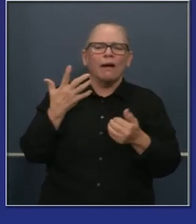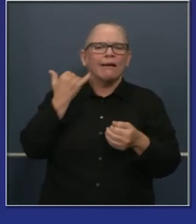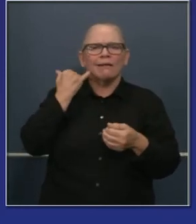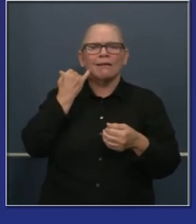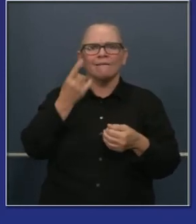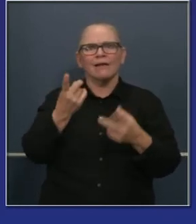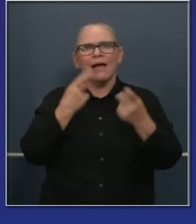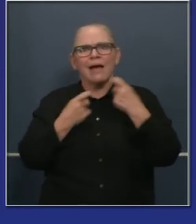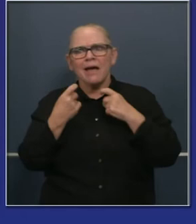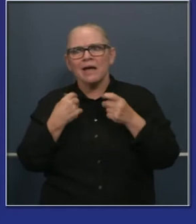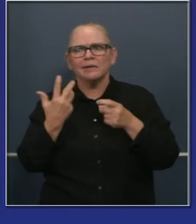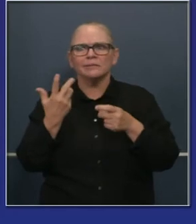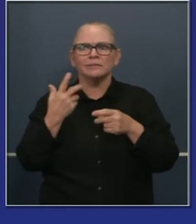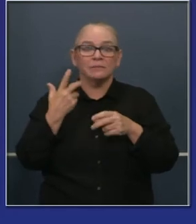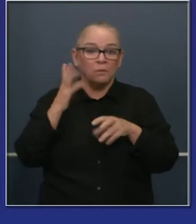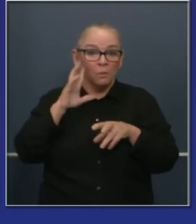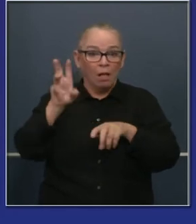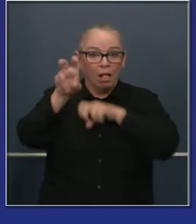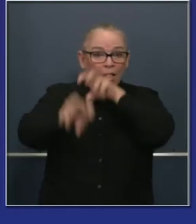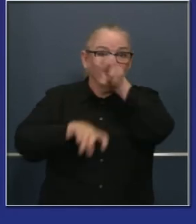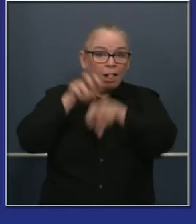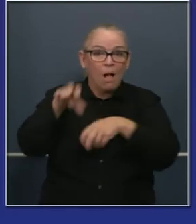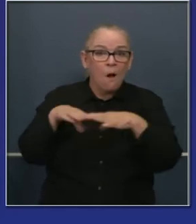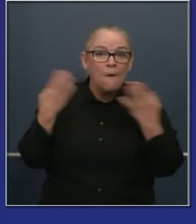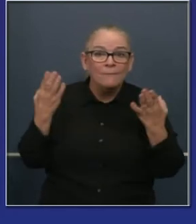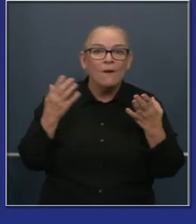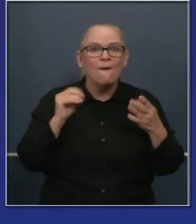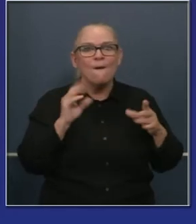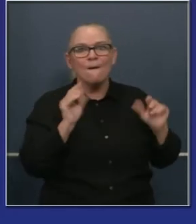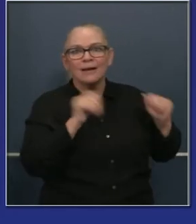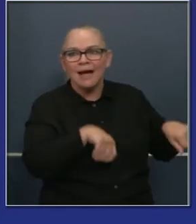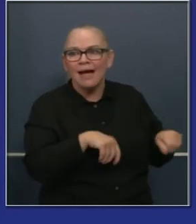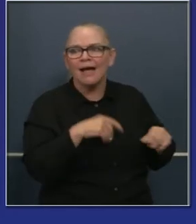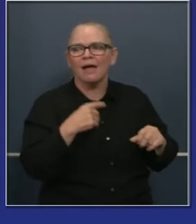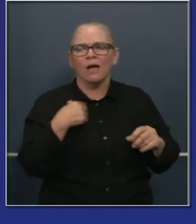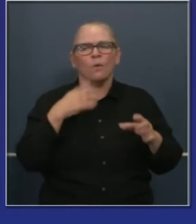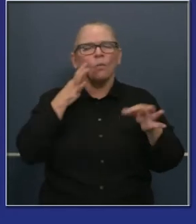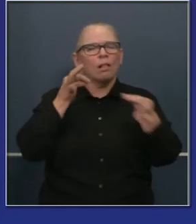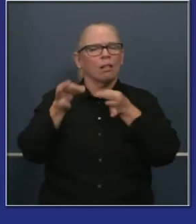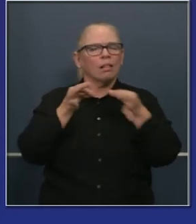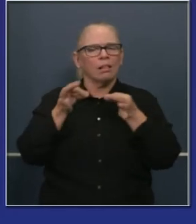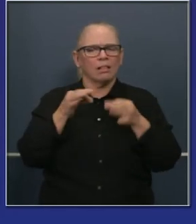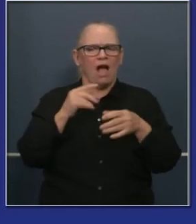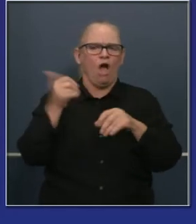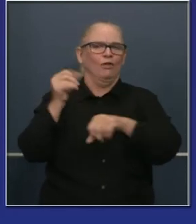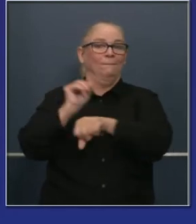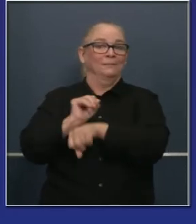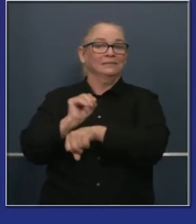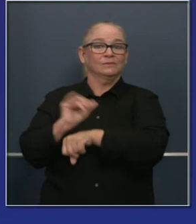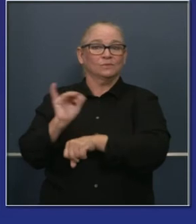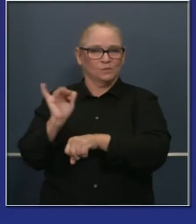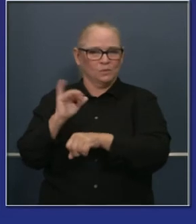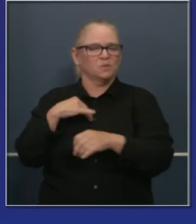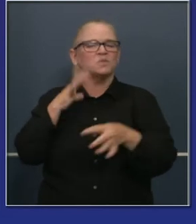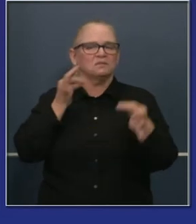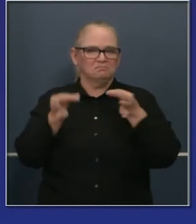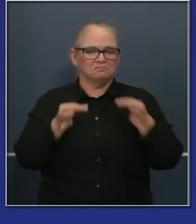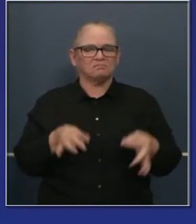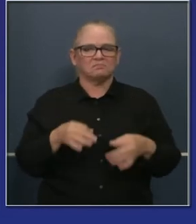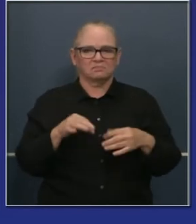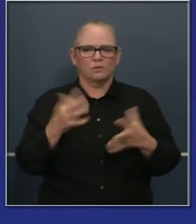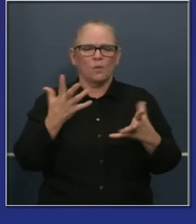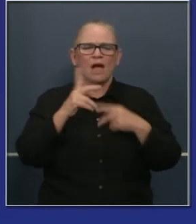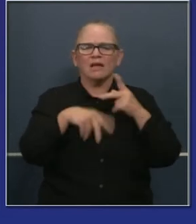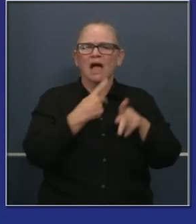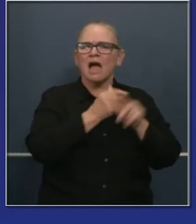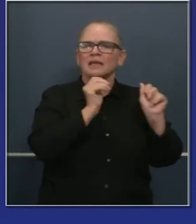parques de diversiones en cuanto a áreas e industrias y sectores y en